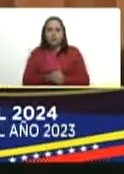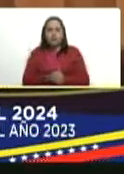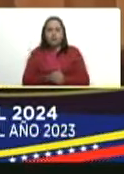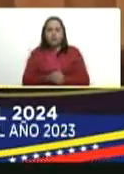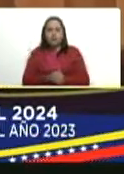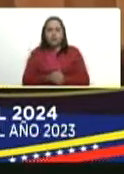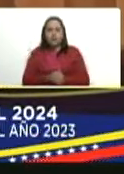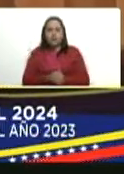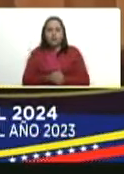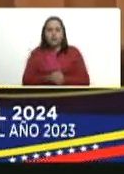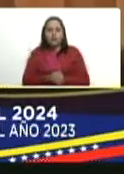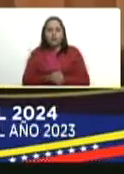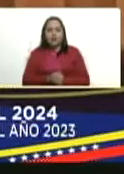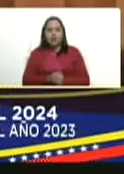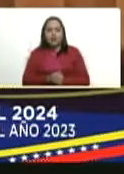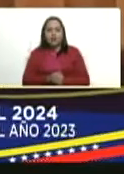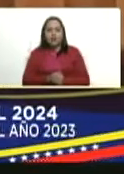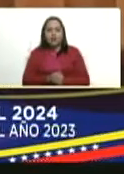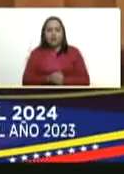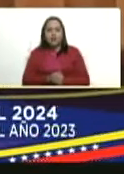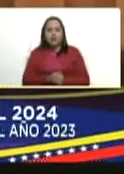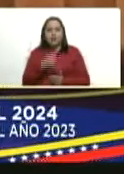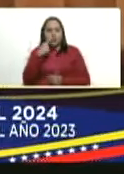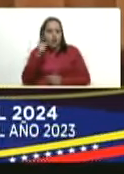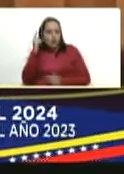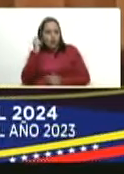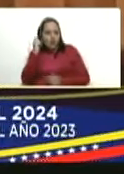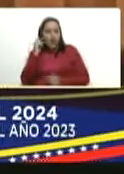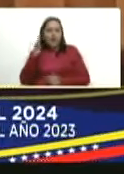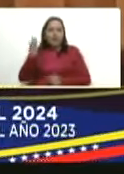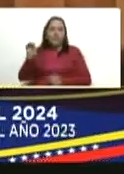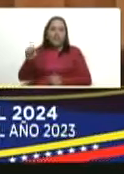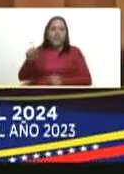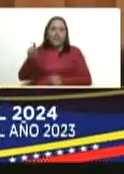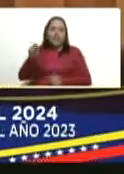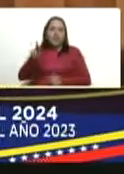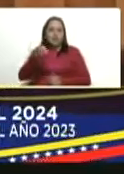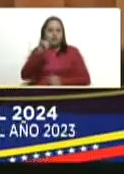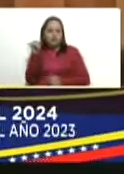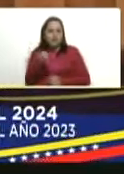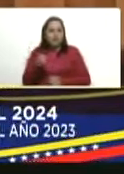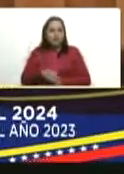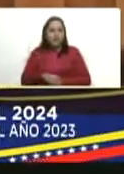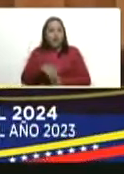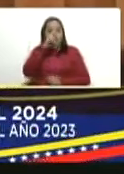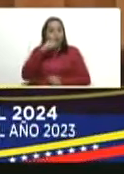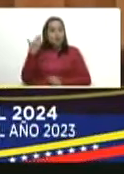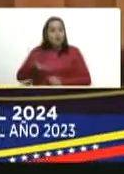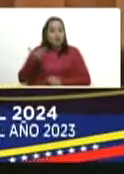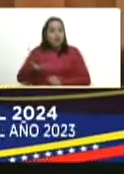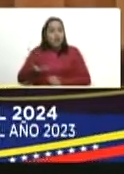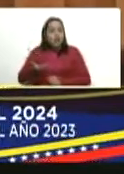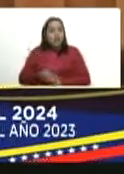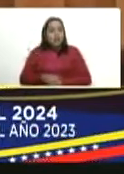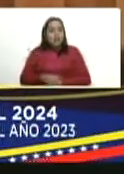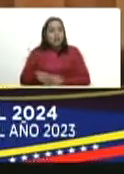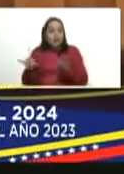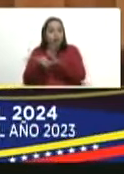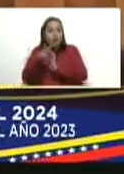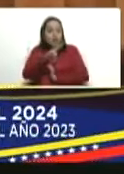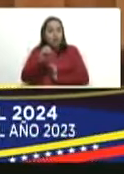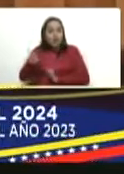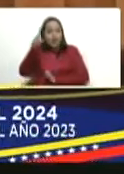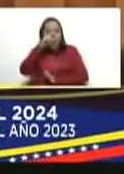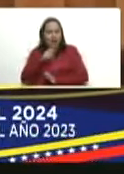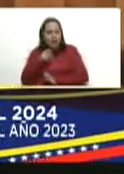la magistrada Beatriz Rodríguez, en un año tan significativo, donde se van a cumplir los 200 años de